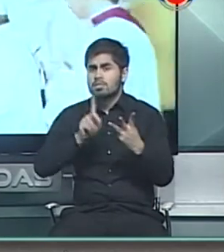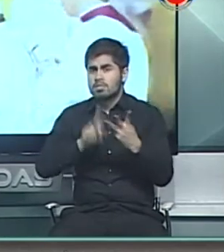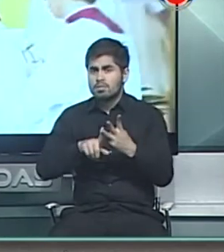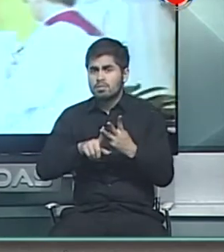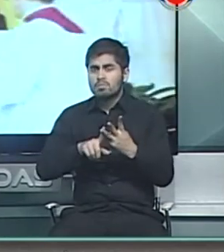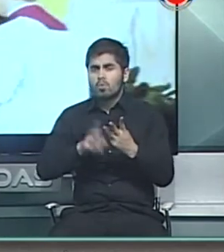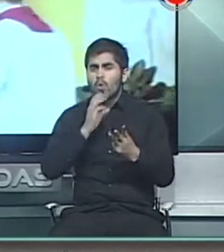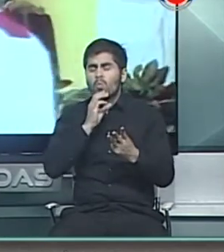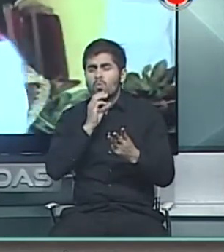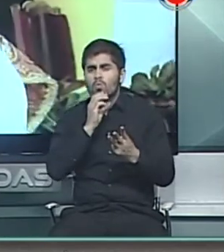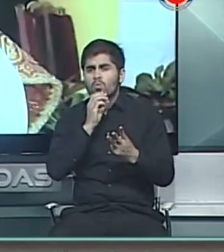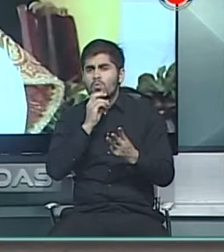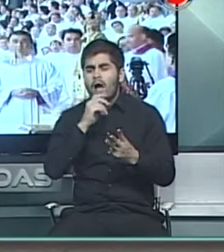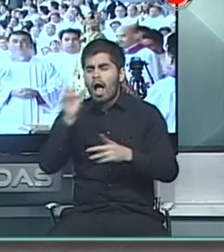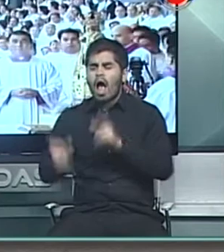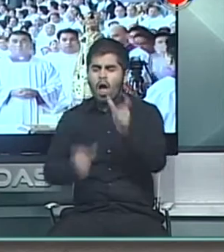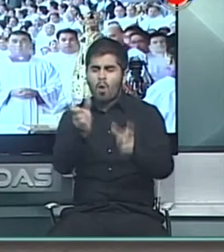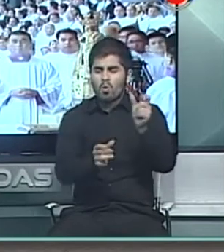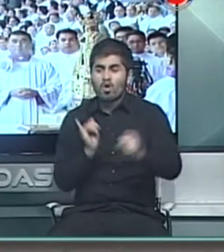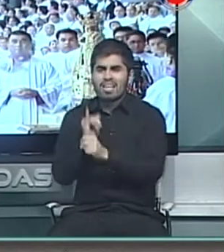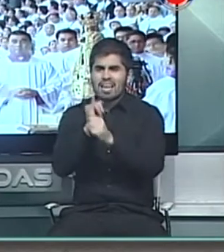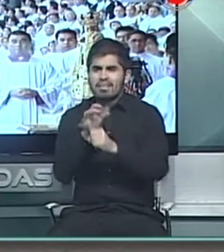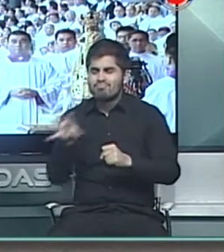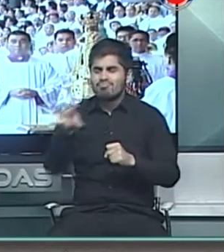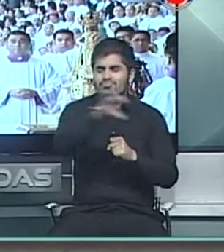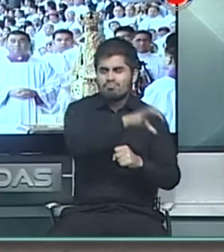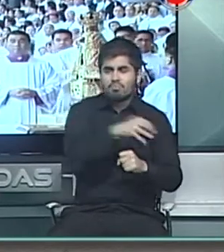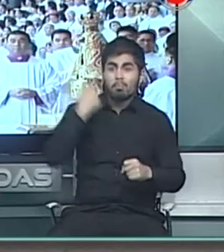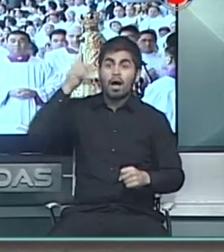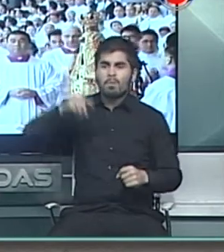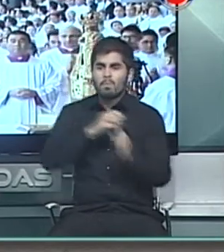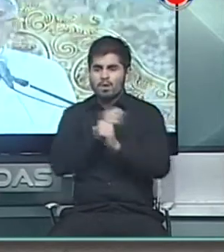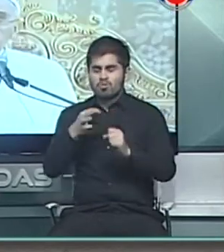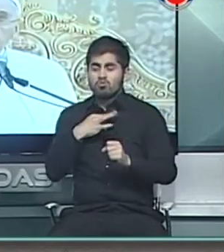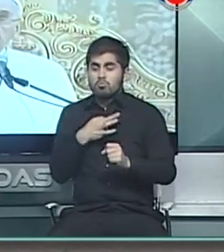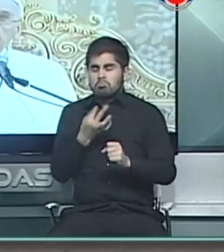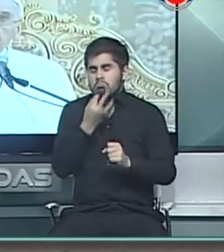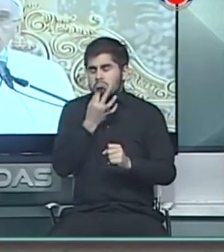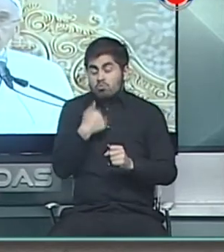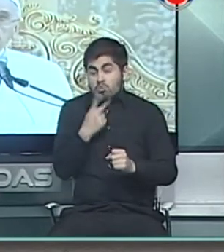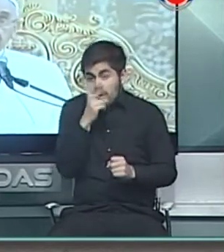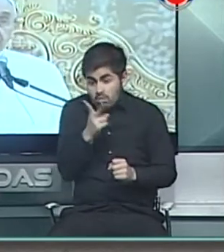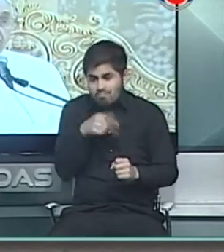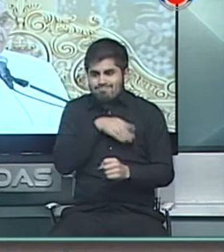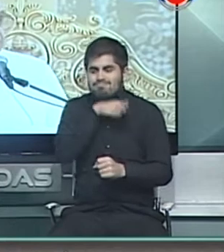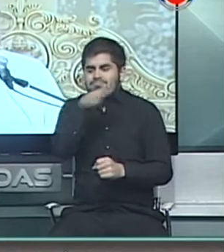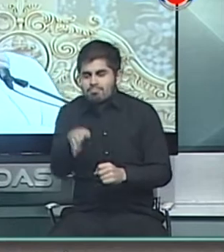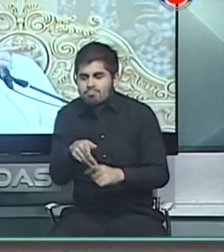tercera vía sería en las parroquias o en las diócesis, ¿verdad? Ya. Para que puedan acercar ahí y que mediante las